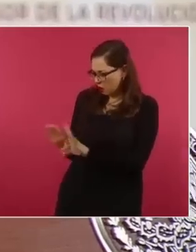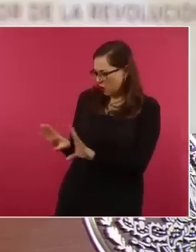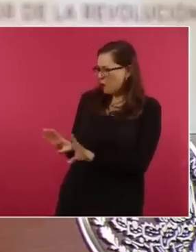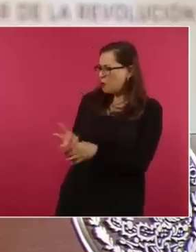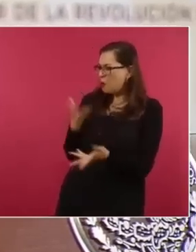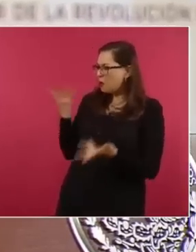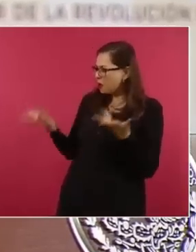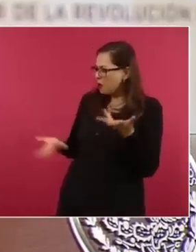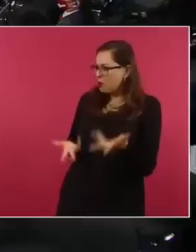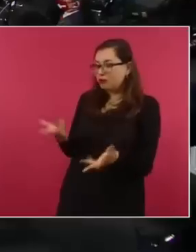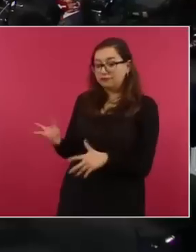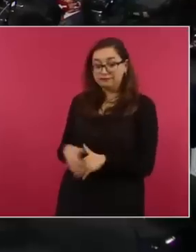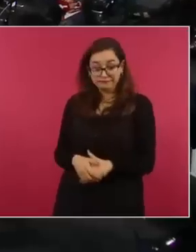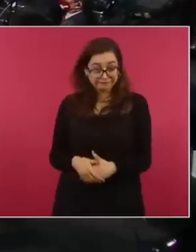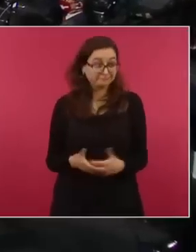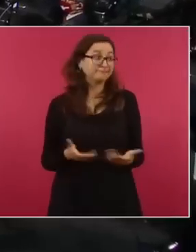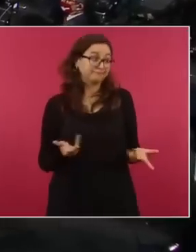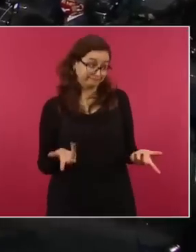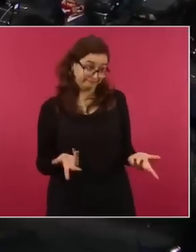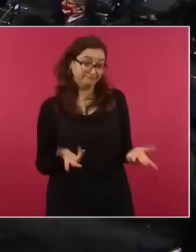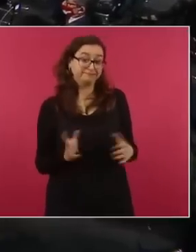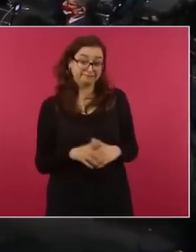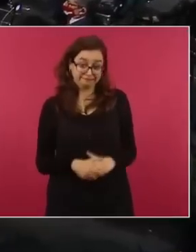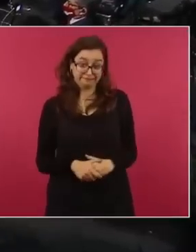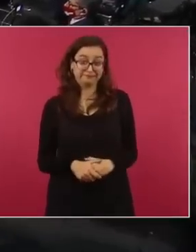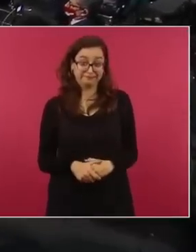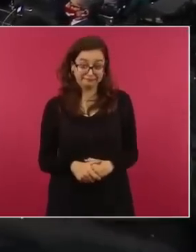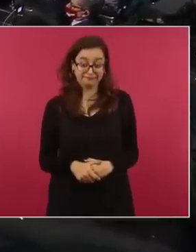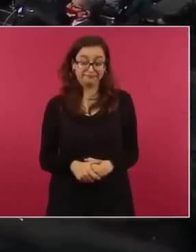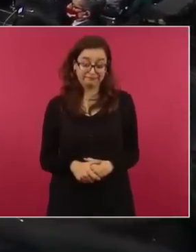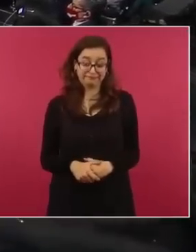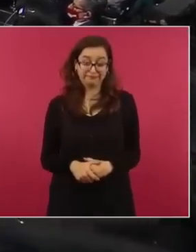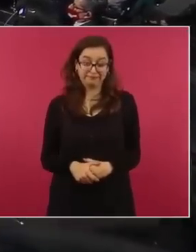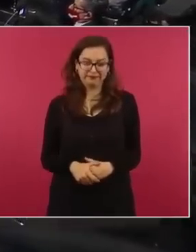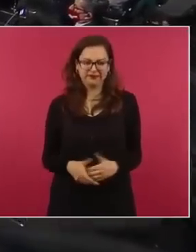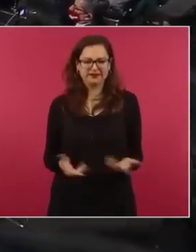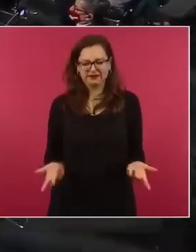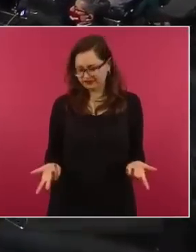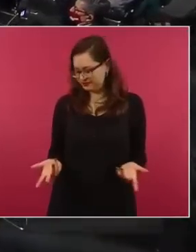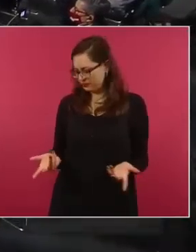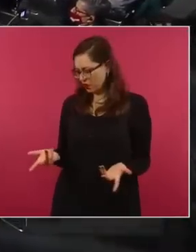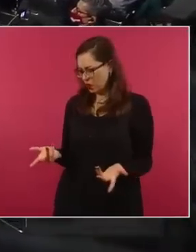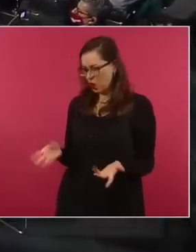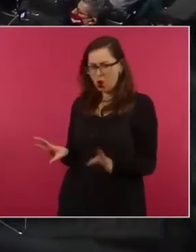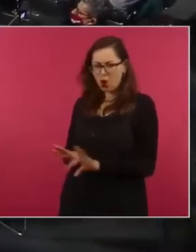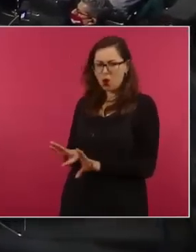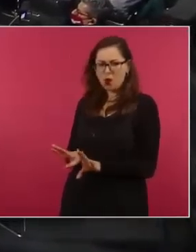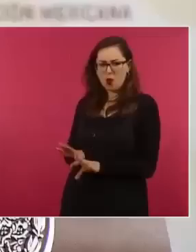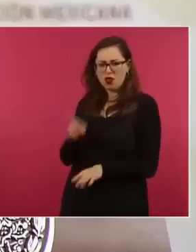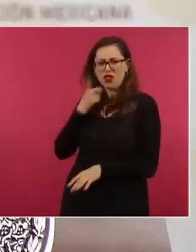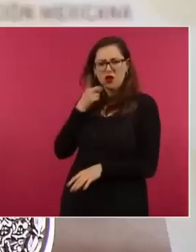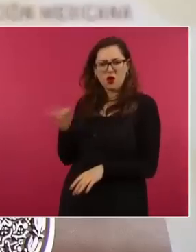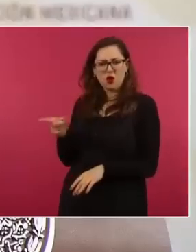que estamos creando un estado, ¿cómo es que puso el intelectual?